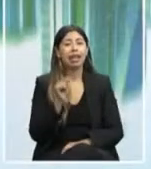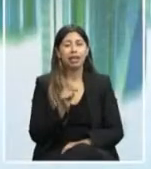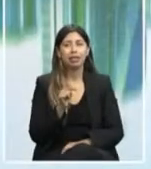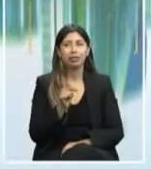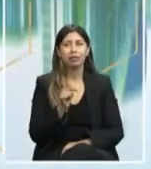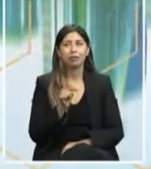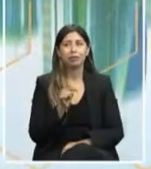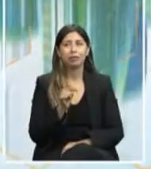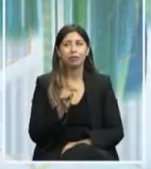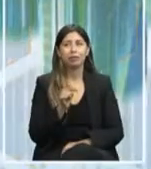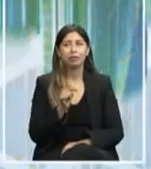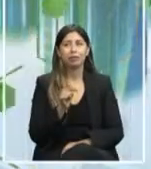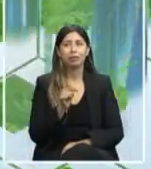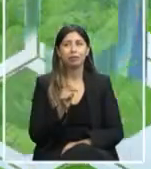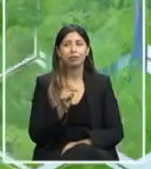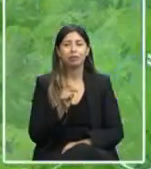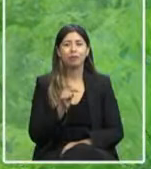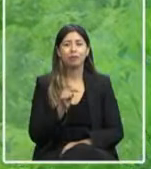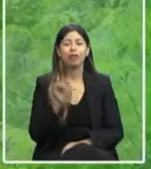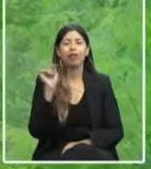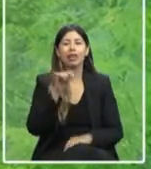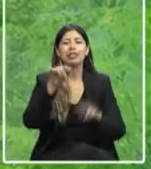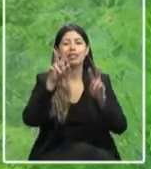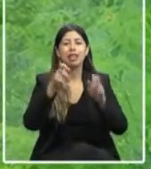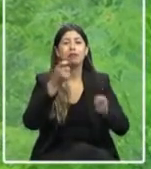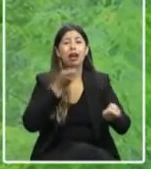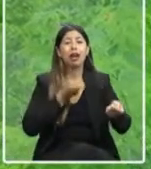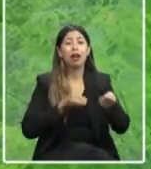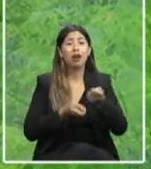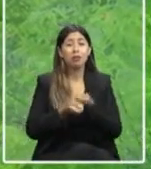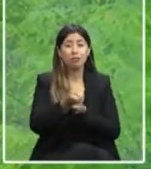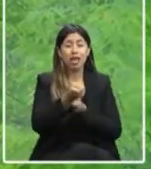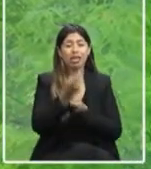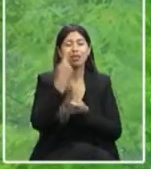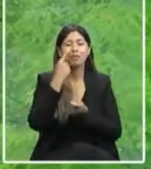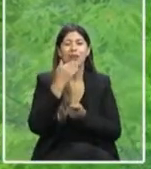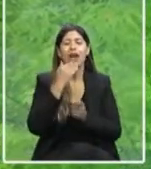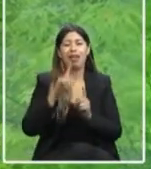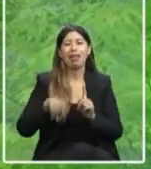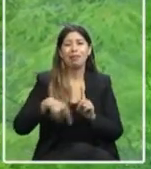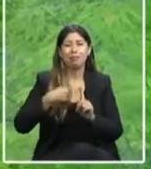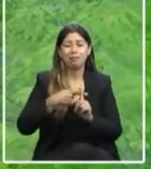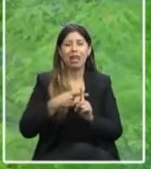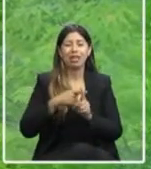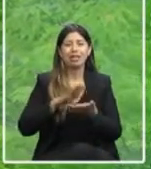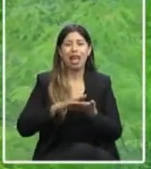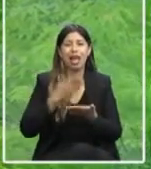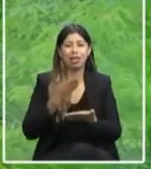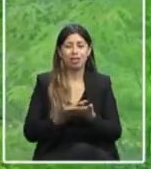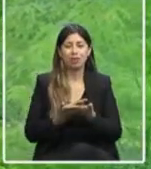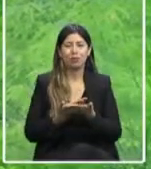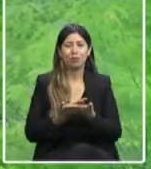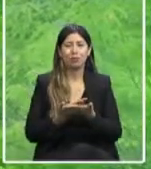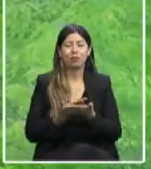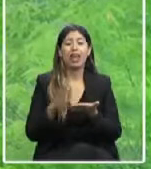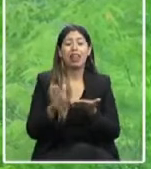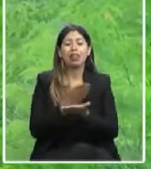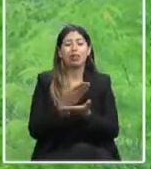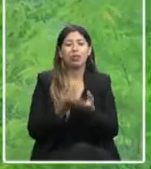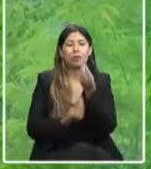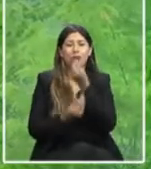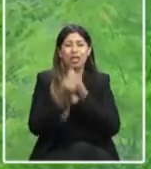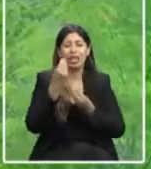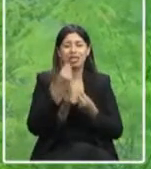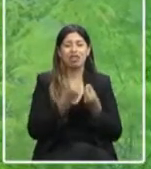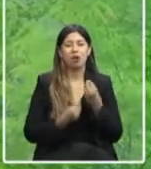Y es un tema tanto de comercio como de salud y de nutrición. El cambio